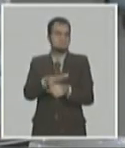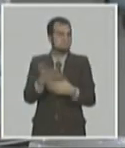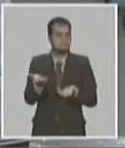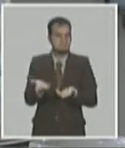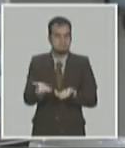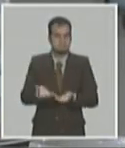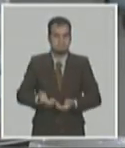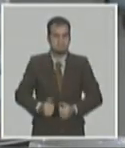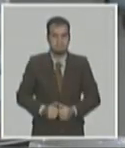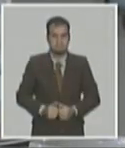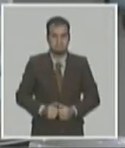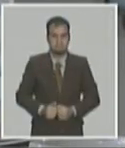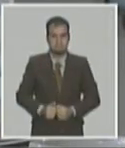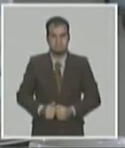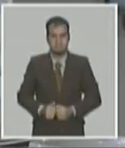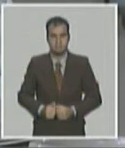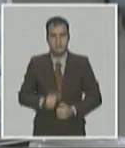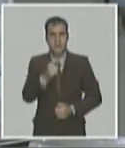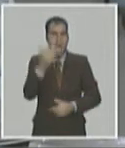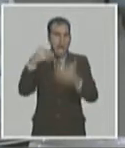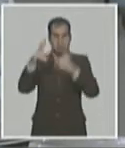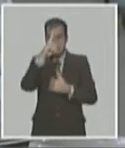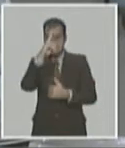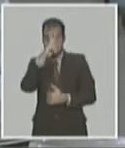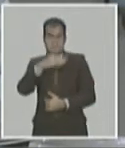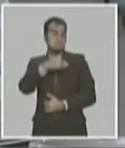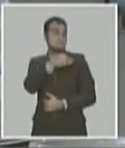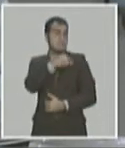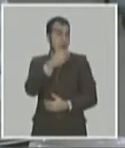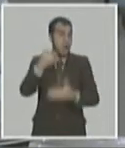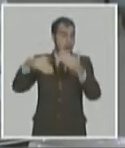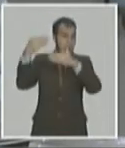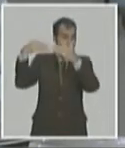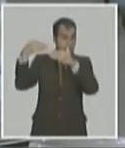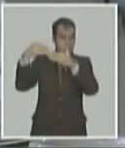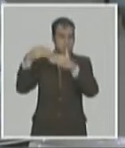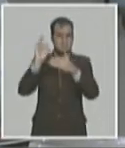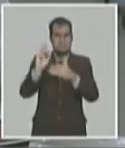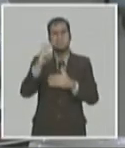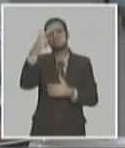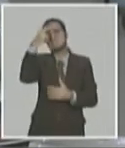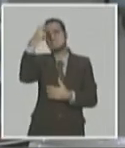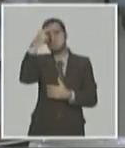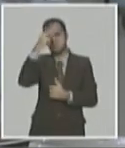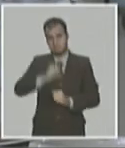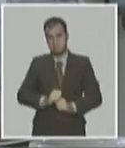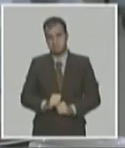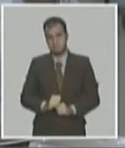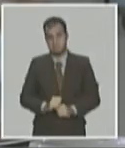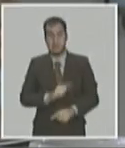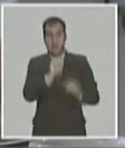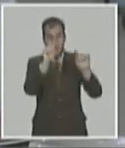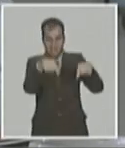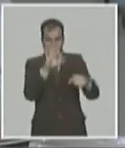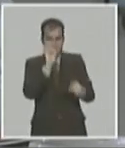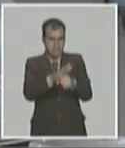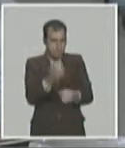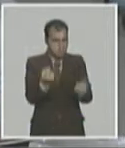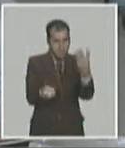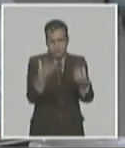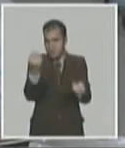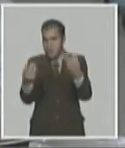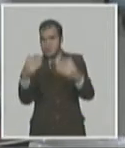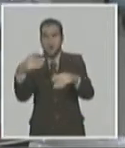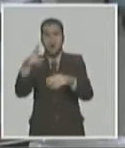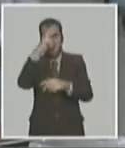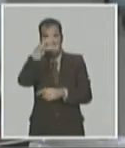la sanidad militar, que era como se denominaba allá en el segundo frente, empezaron a crear hospitales, a dar